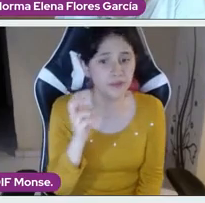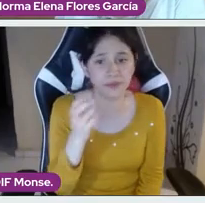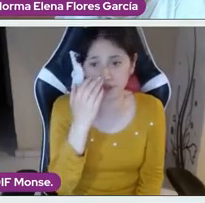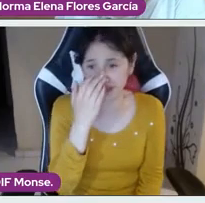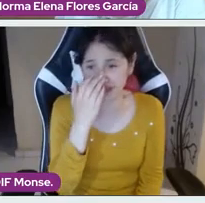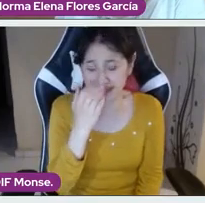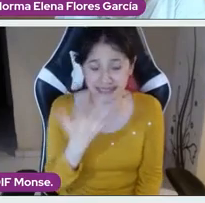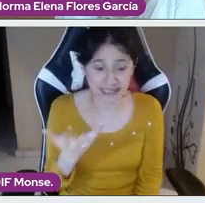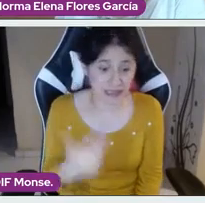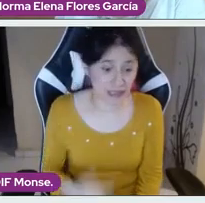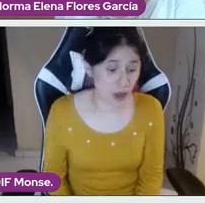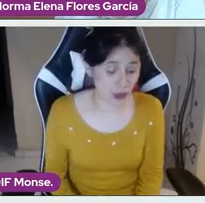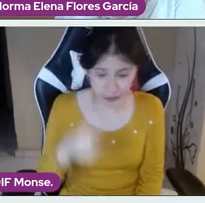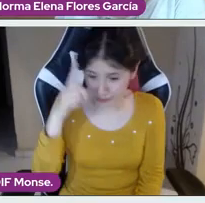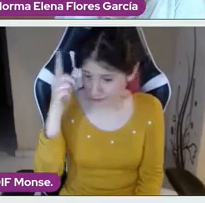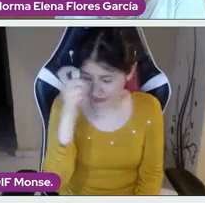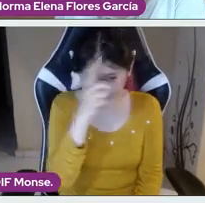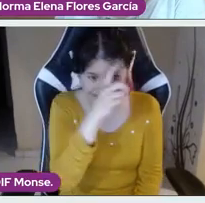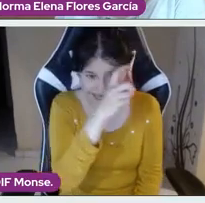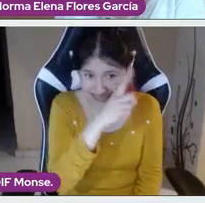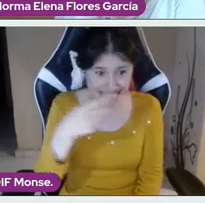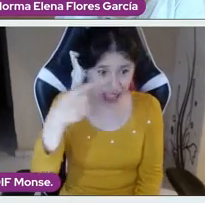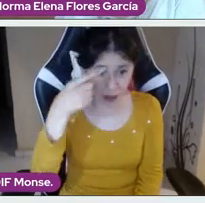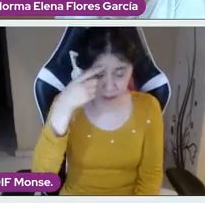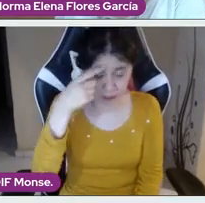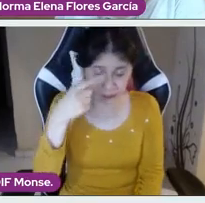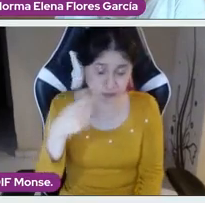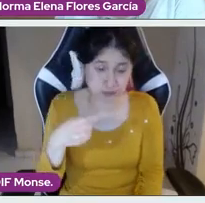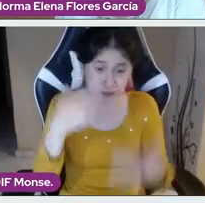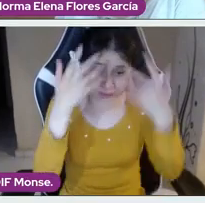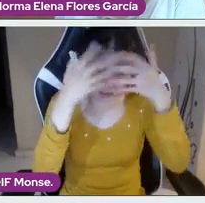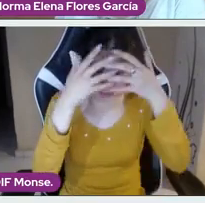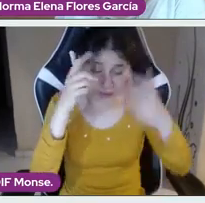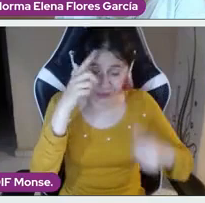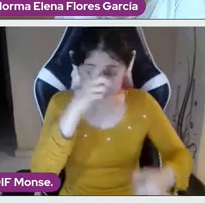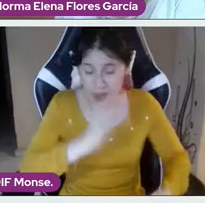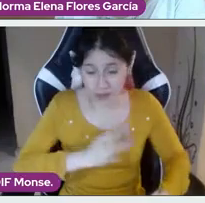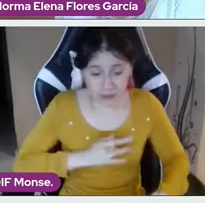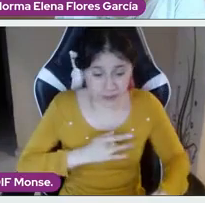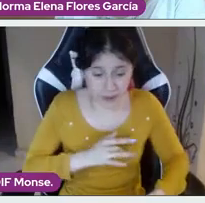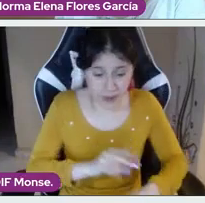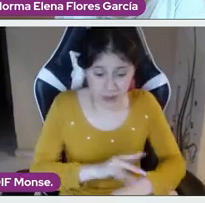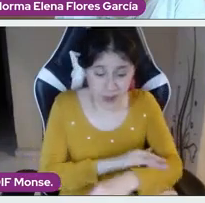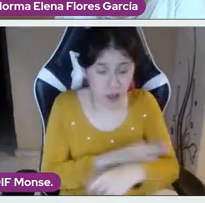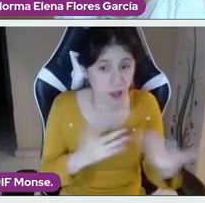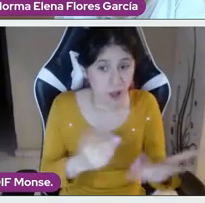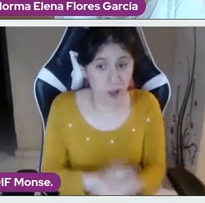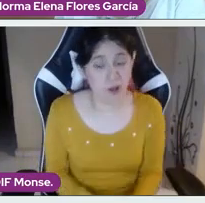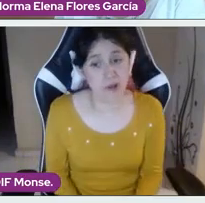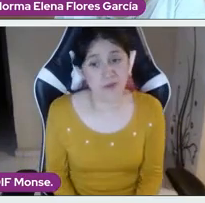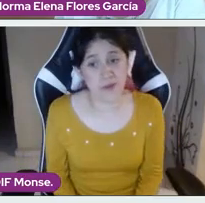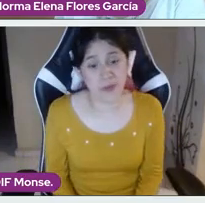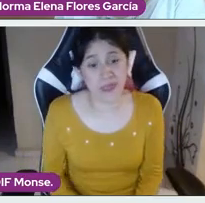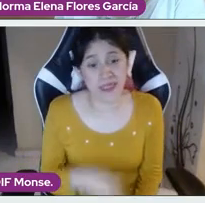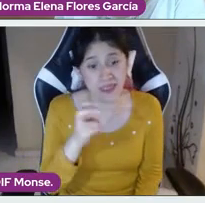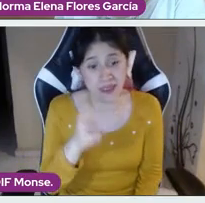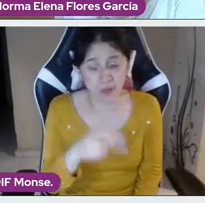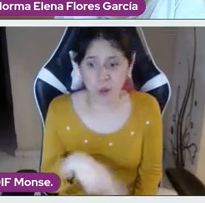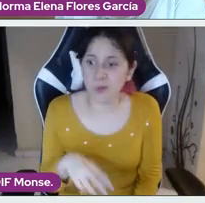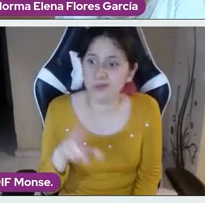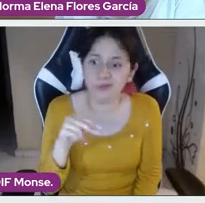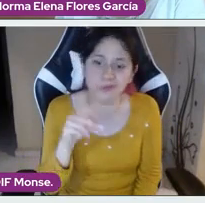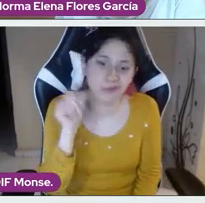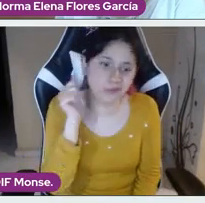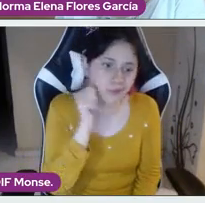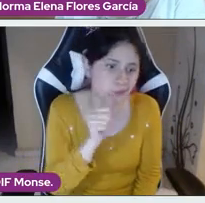desgaste emocional fuertísimo. Y desafortunadamente no siempre es la parte más sana para los hijos, ni